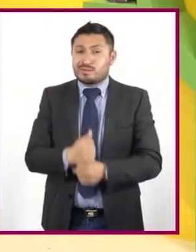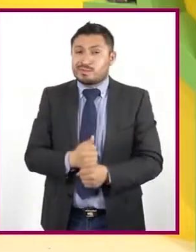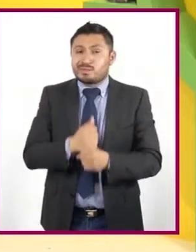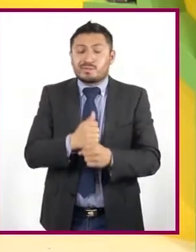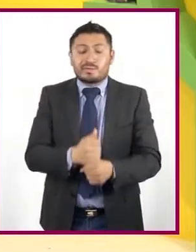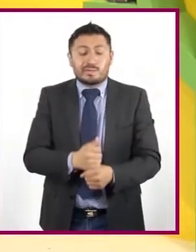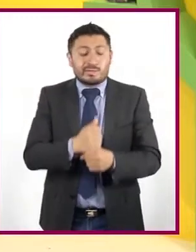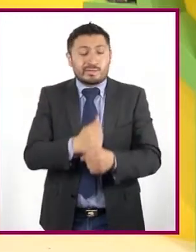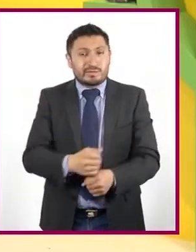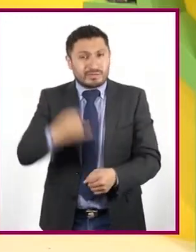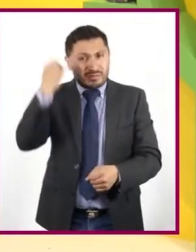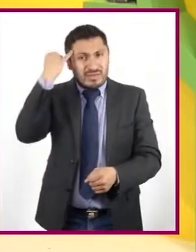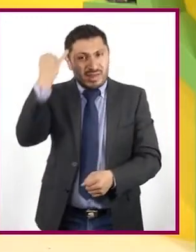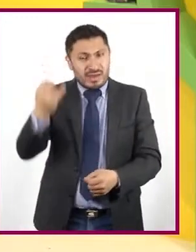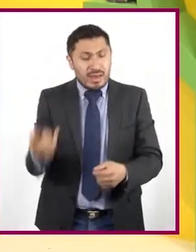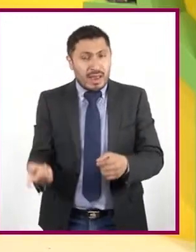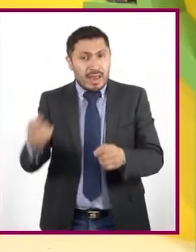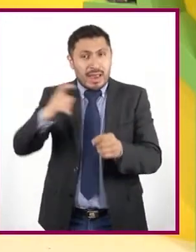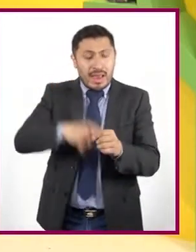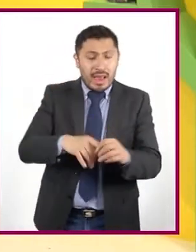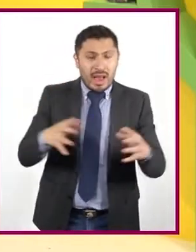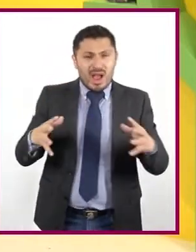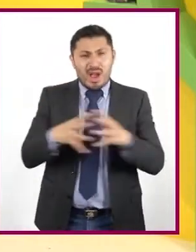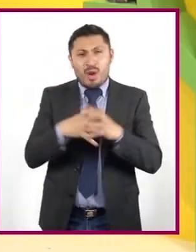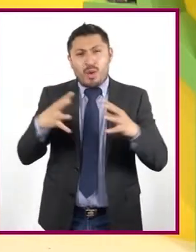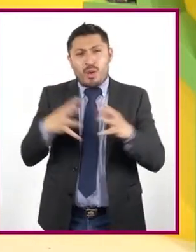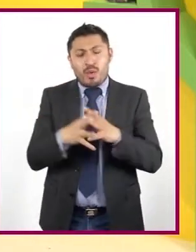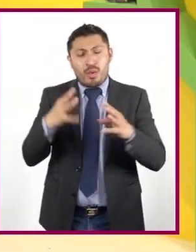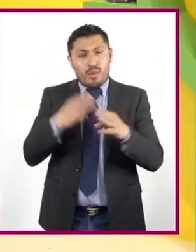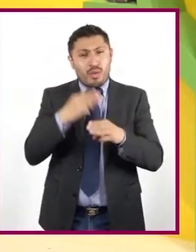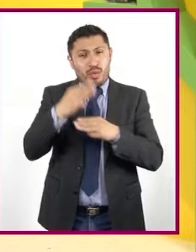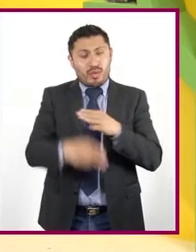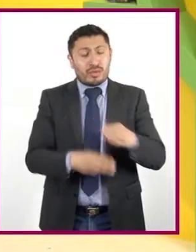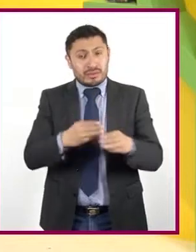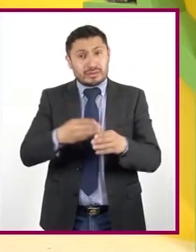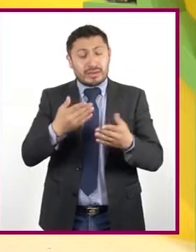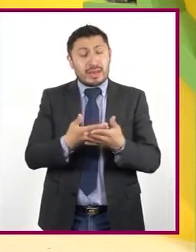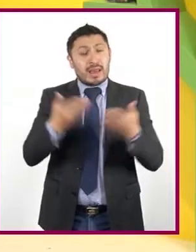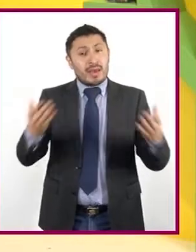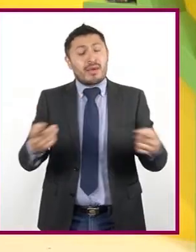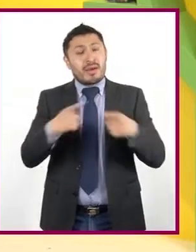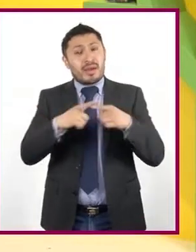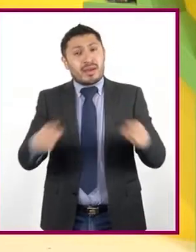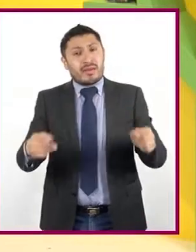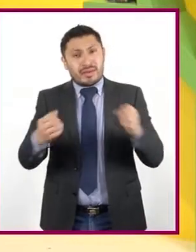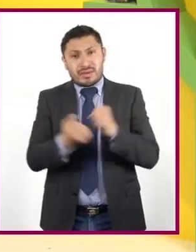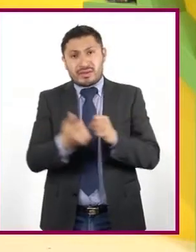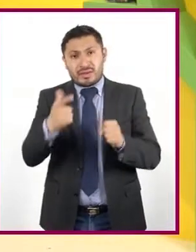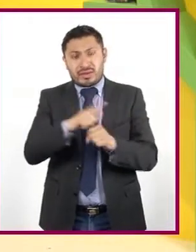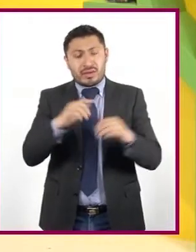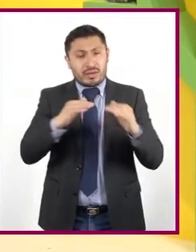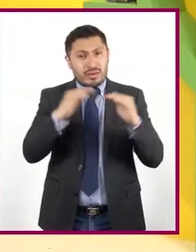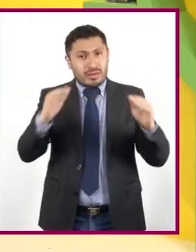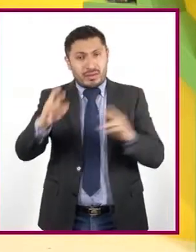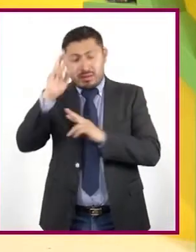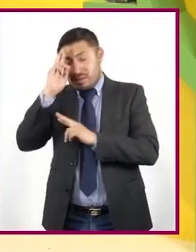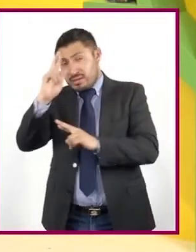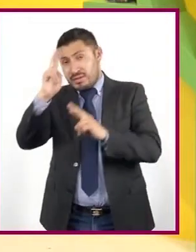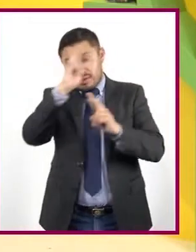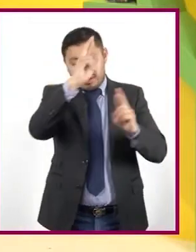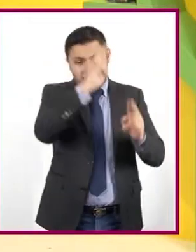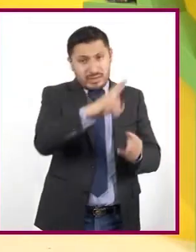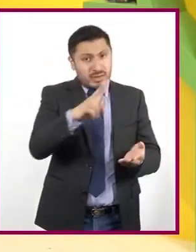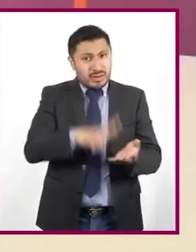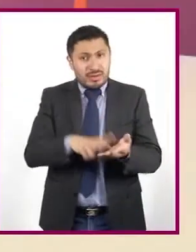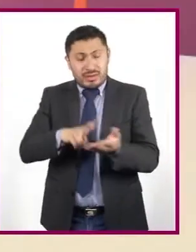relacionadas con las guerras mundiales. Hoy, en sociedades democráticas, se ha avanzado hacia el respeto y valoración de la diversidad.